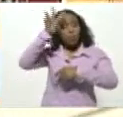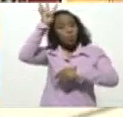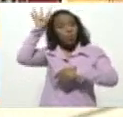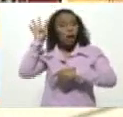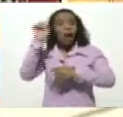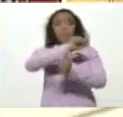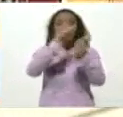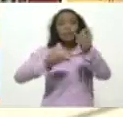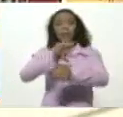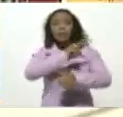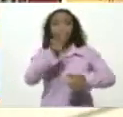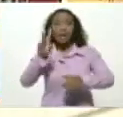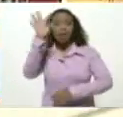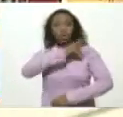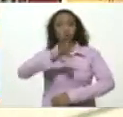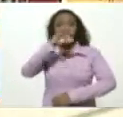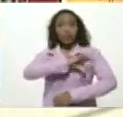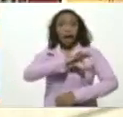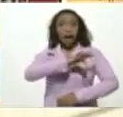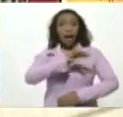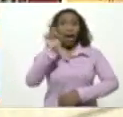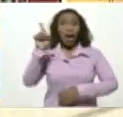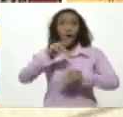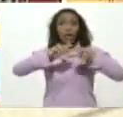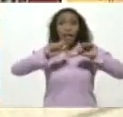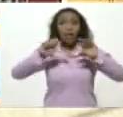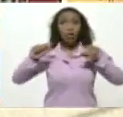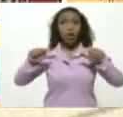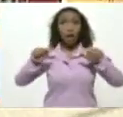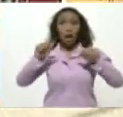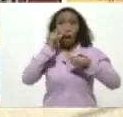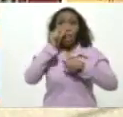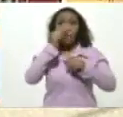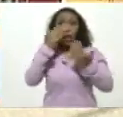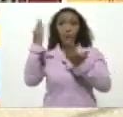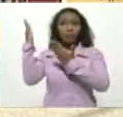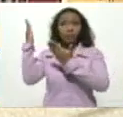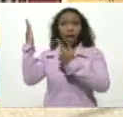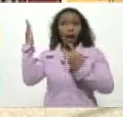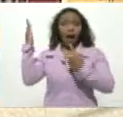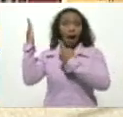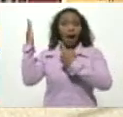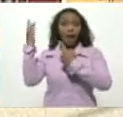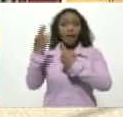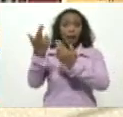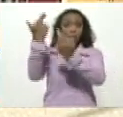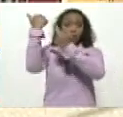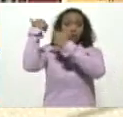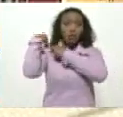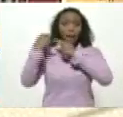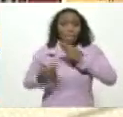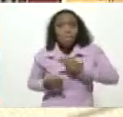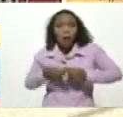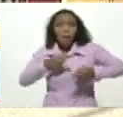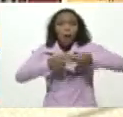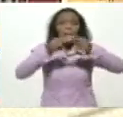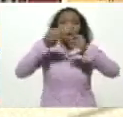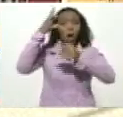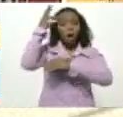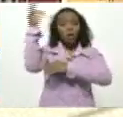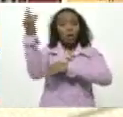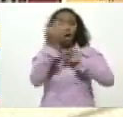vicepresidente del socialismo en lo territorial. Él es el responsable de construir los consejos